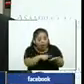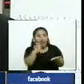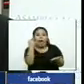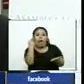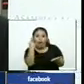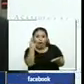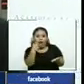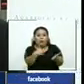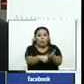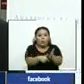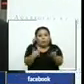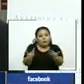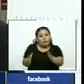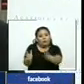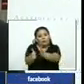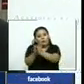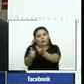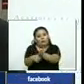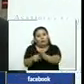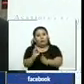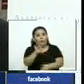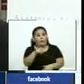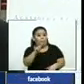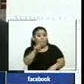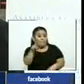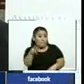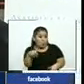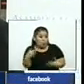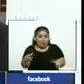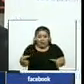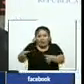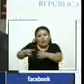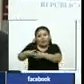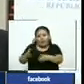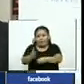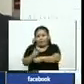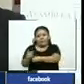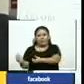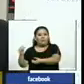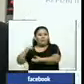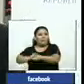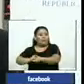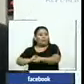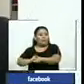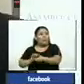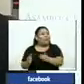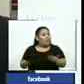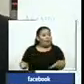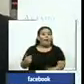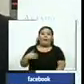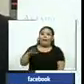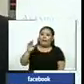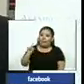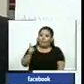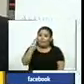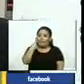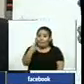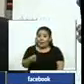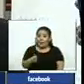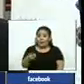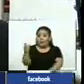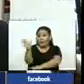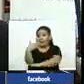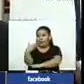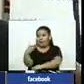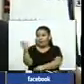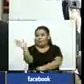están solicitando con los alcaldes. ¿Y en el caso de coaliciones, cómo será la papeleta? Bueno, en ese caso serán las banderas